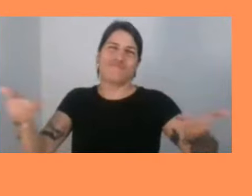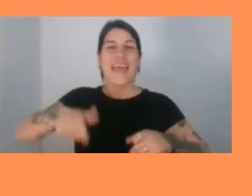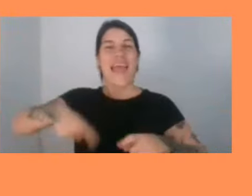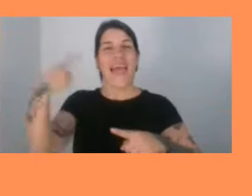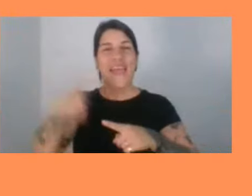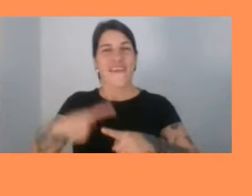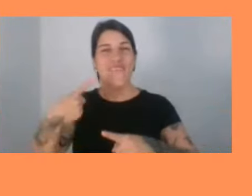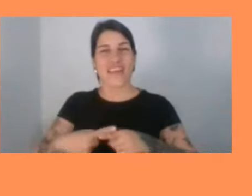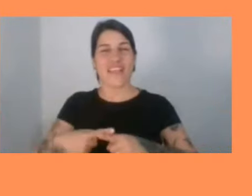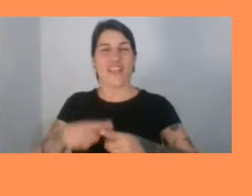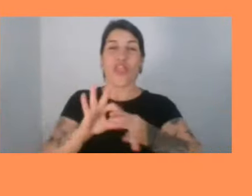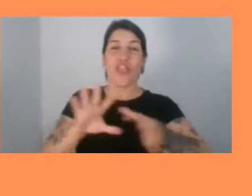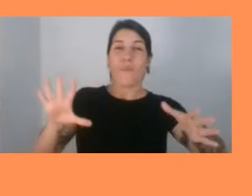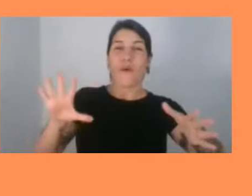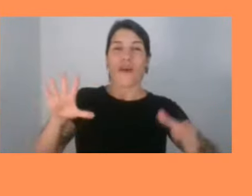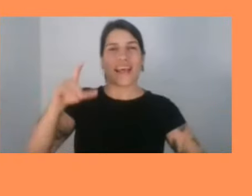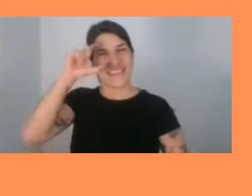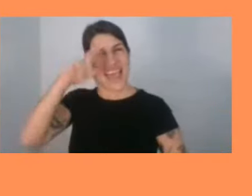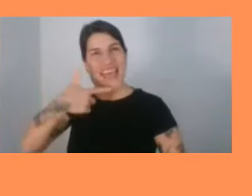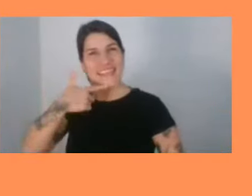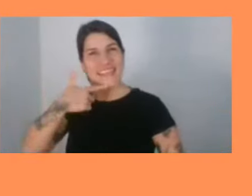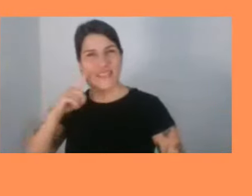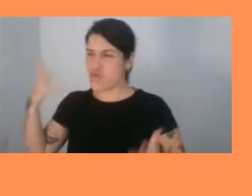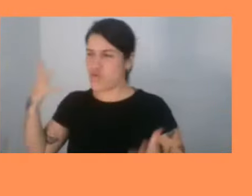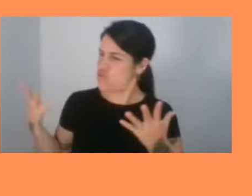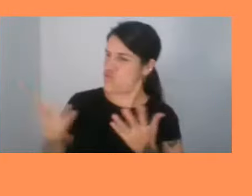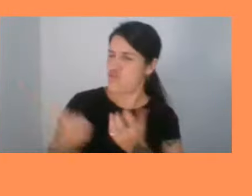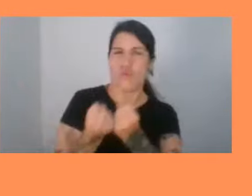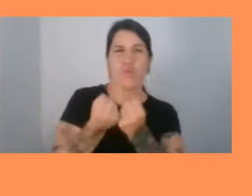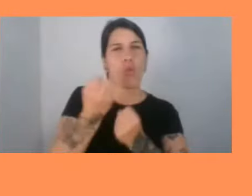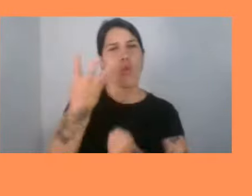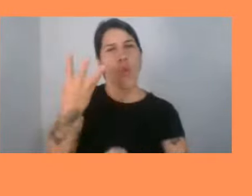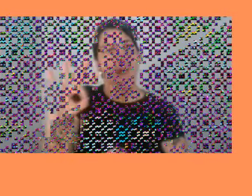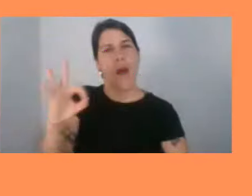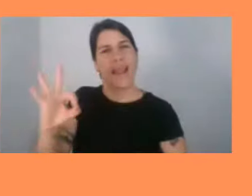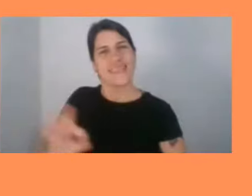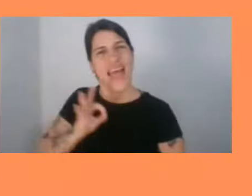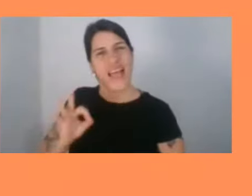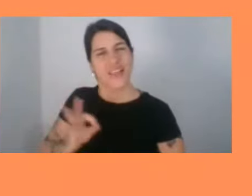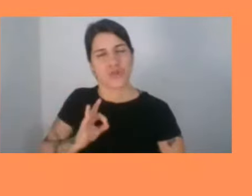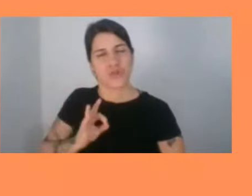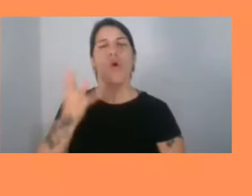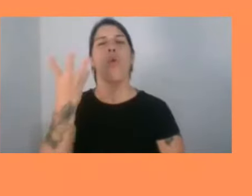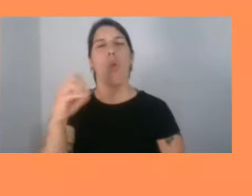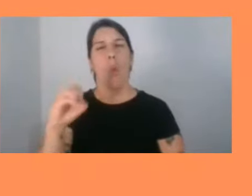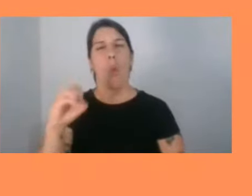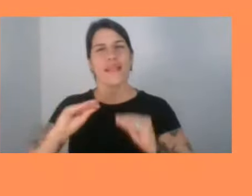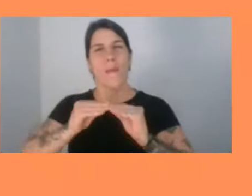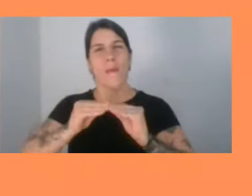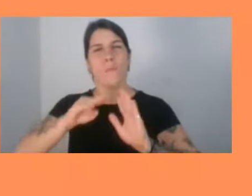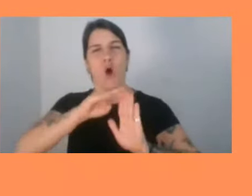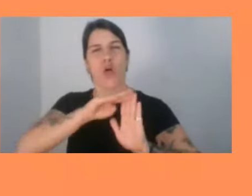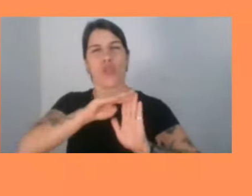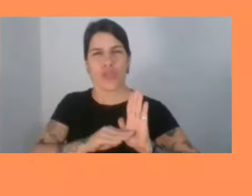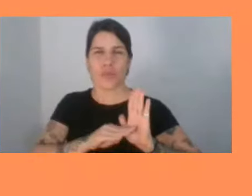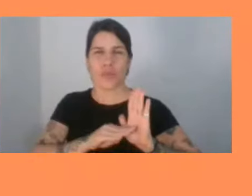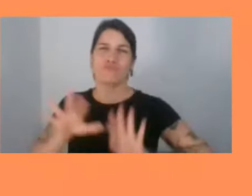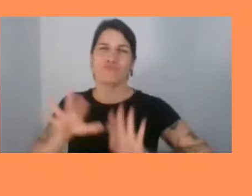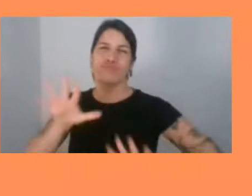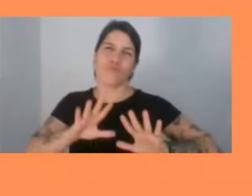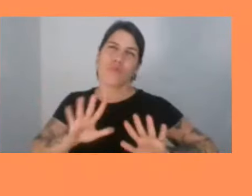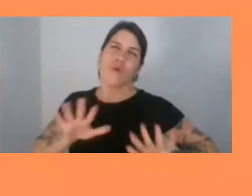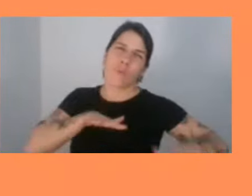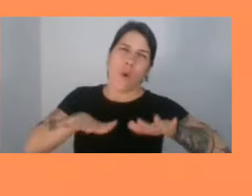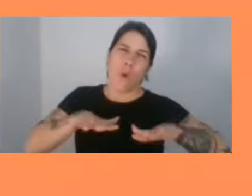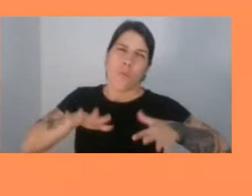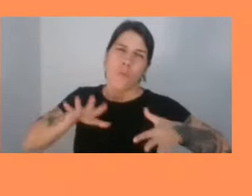40 razones, organizado por el Movimiento Federal por Más ESI. 40 años de democracia ininterrumpida y 40 razones